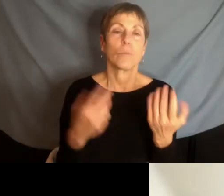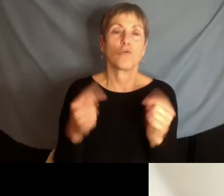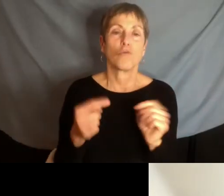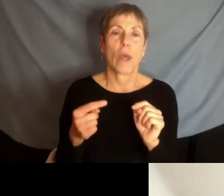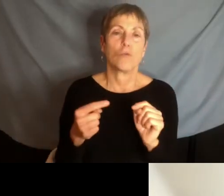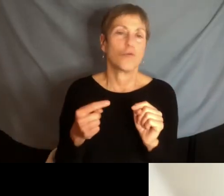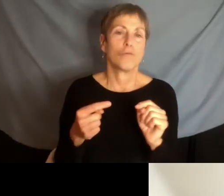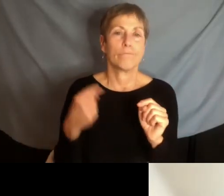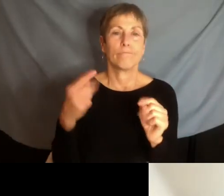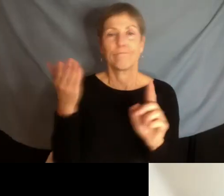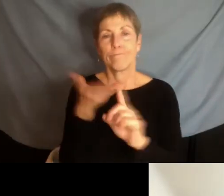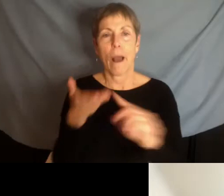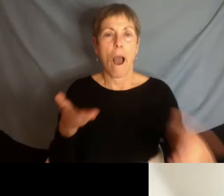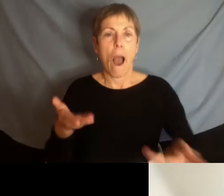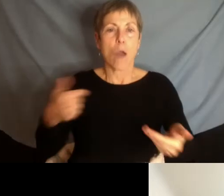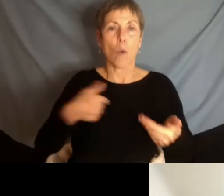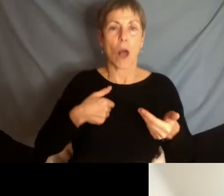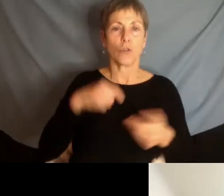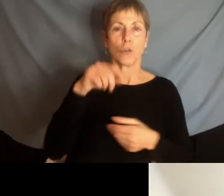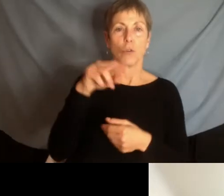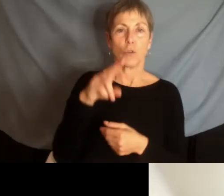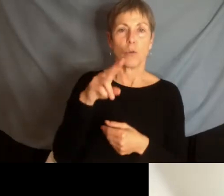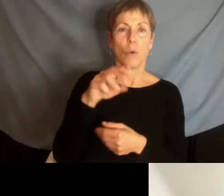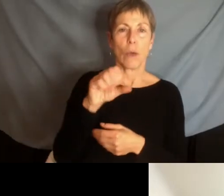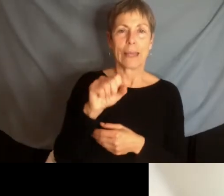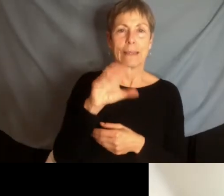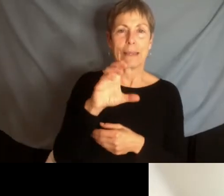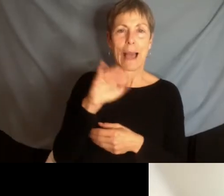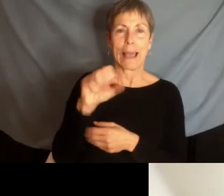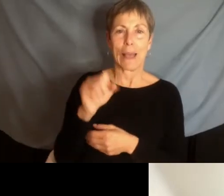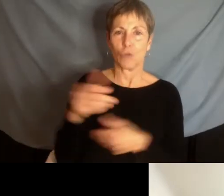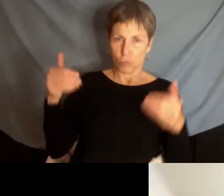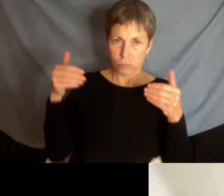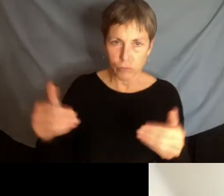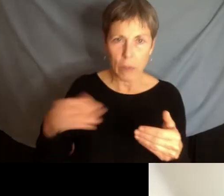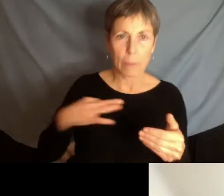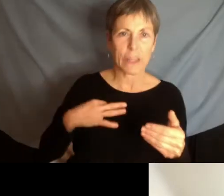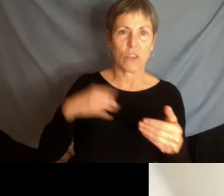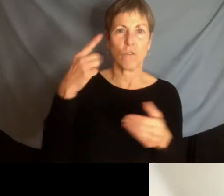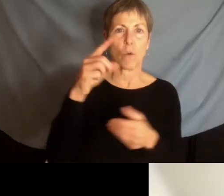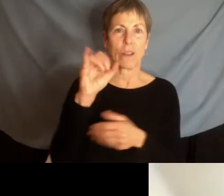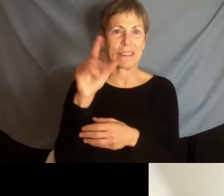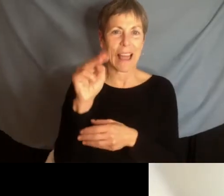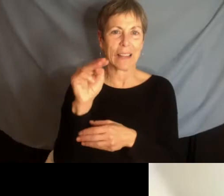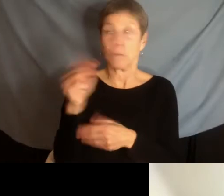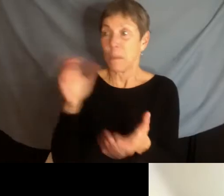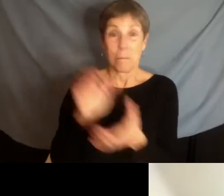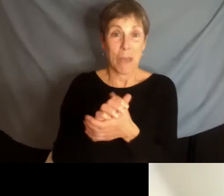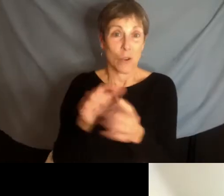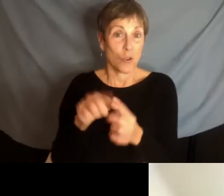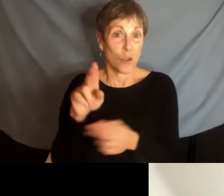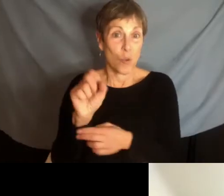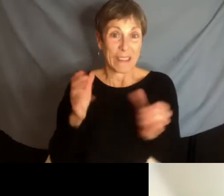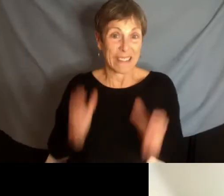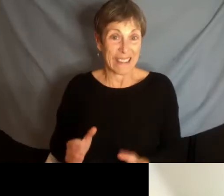nos dijo que todavía no tiene el asilo y nos parece que el próximo paso, si es que seguimos trabajando con él,